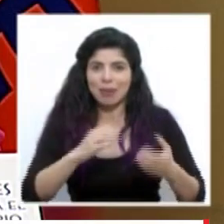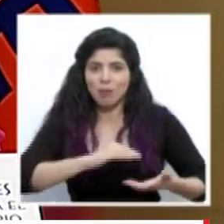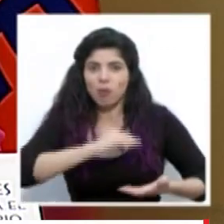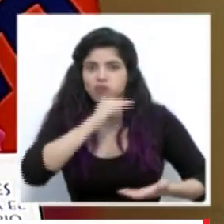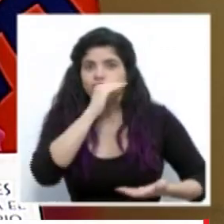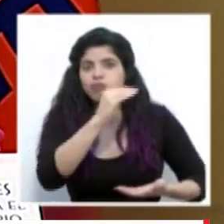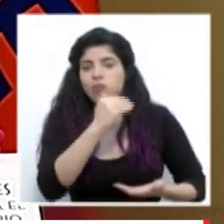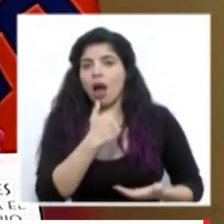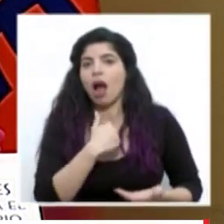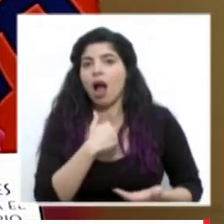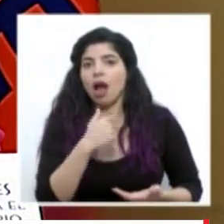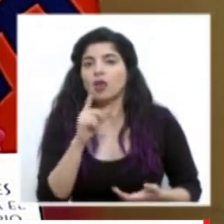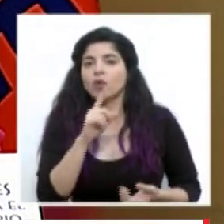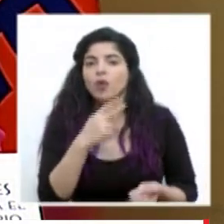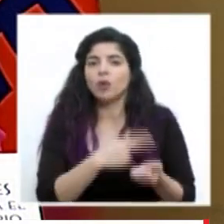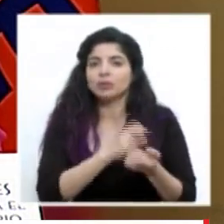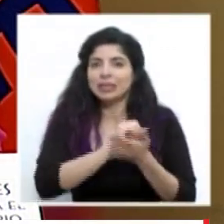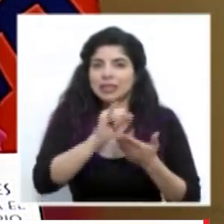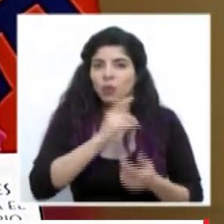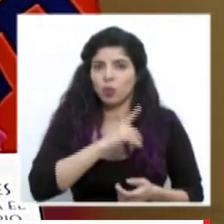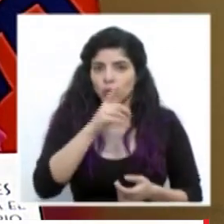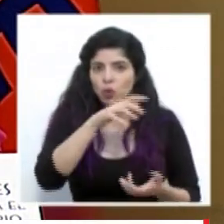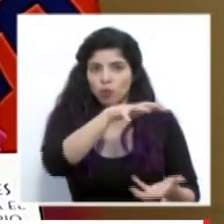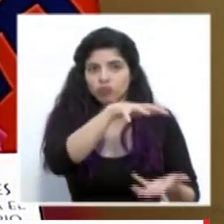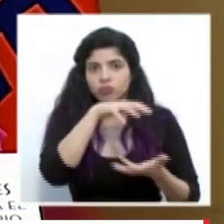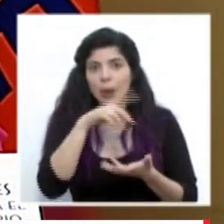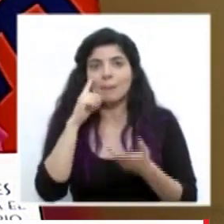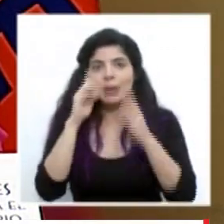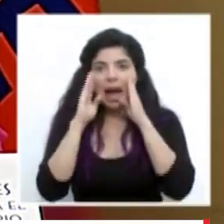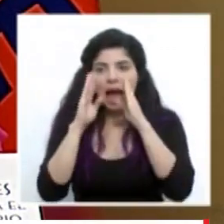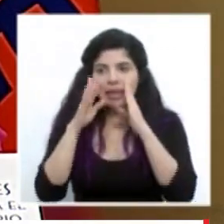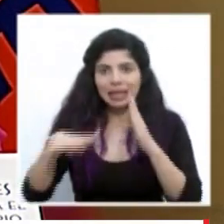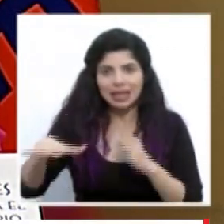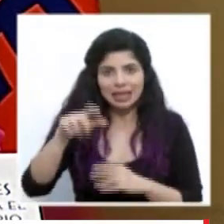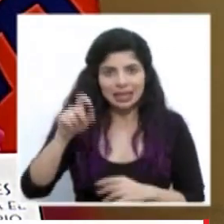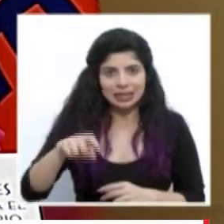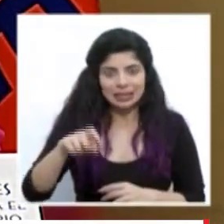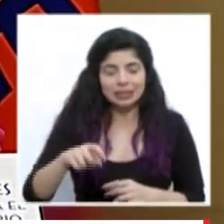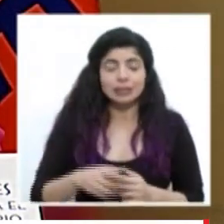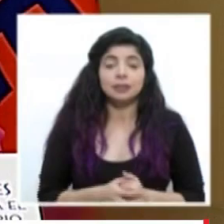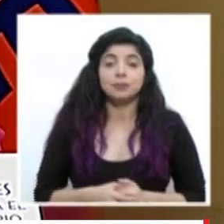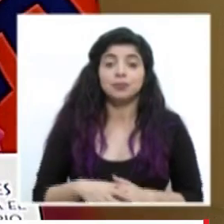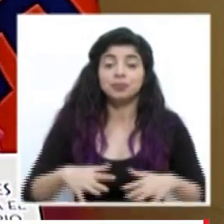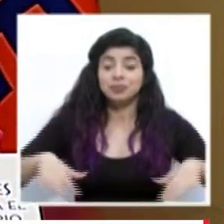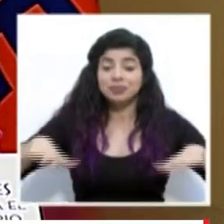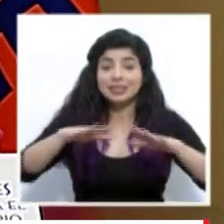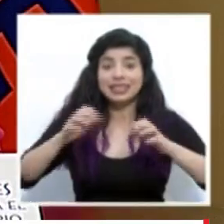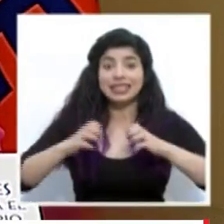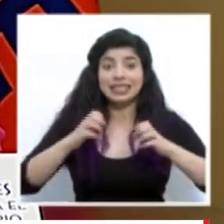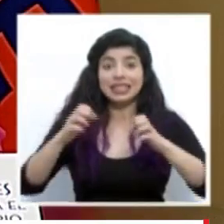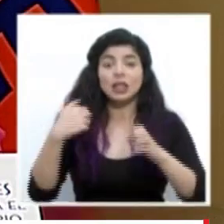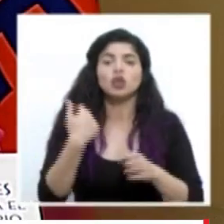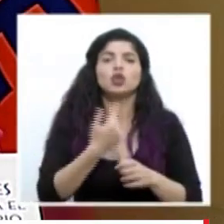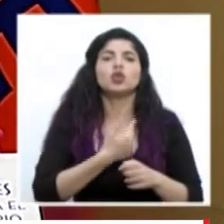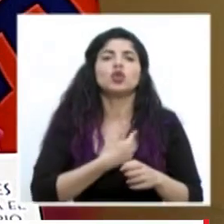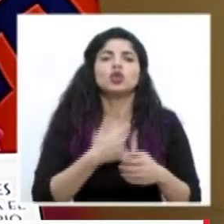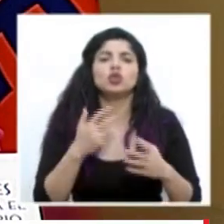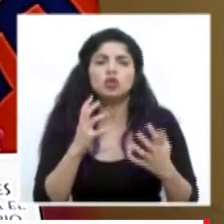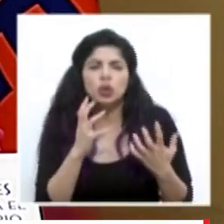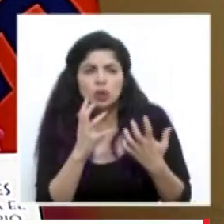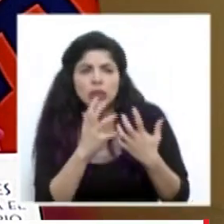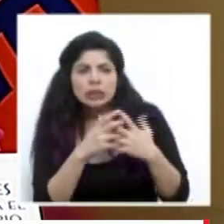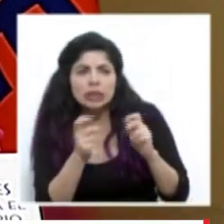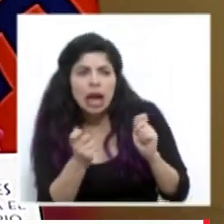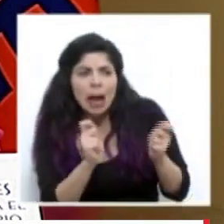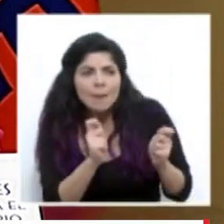tenemos en el Hospital San Juan de Dios para tener la demanda. Dentro de esta estrategia, nosotros nos hemos ido acoplando a